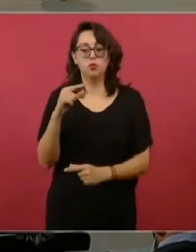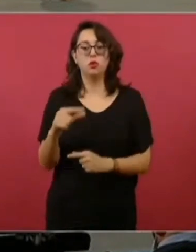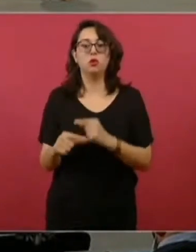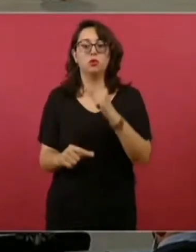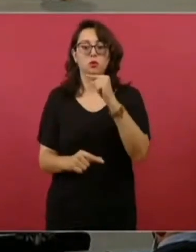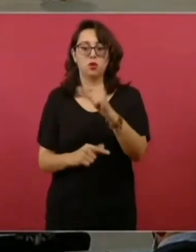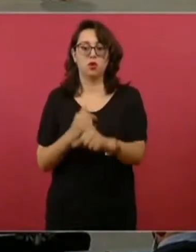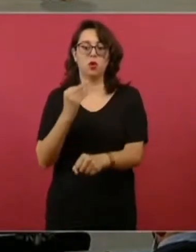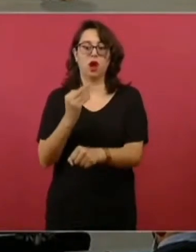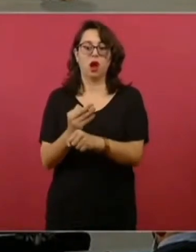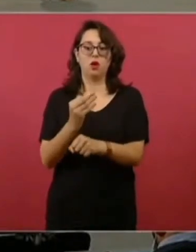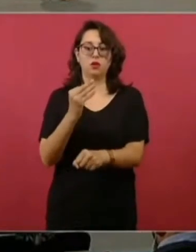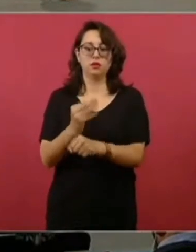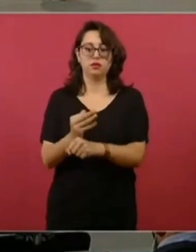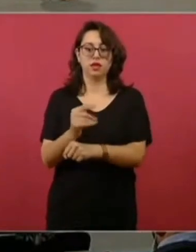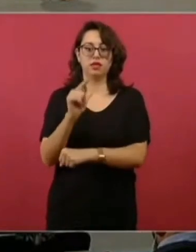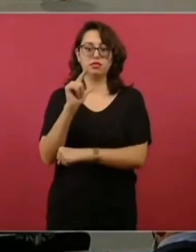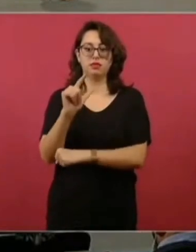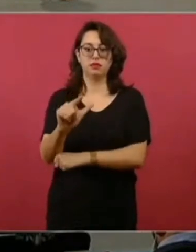17% menos.